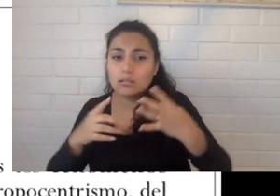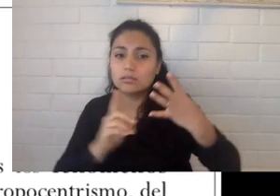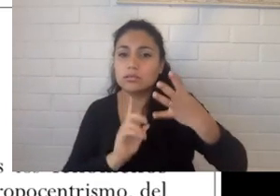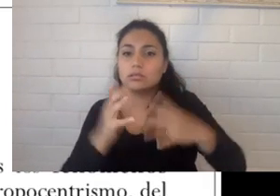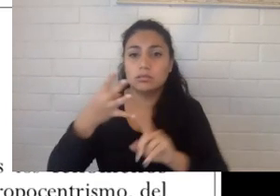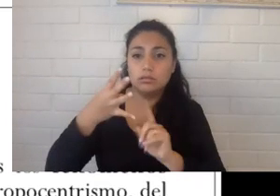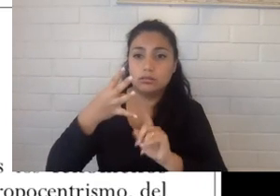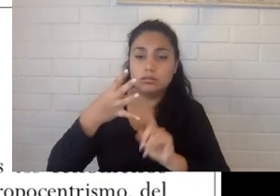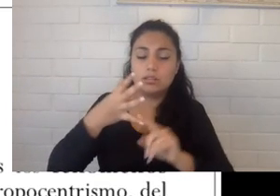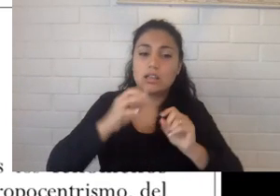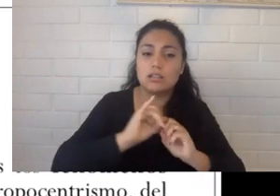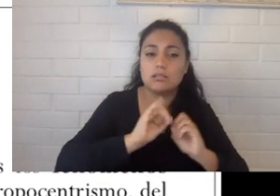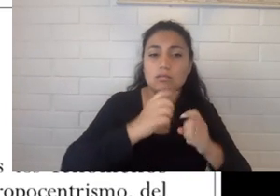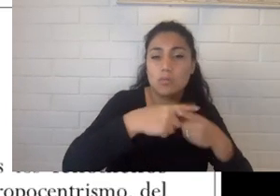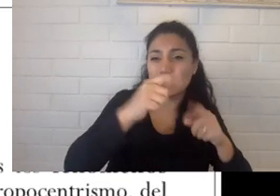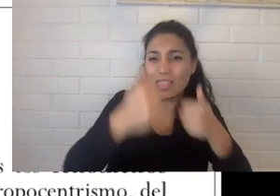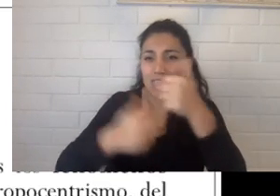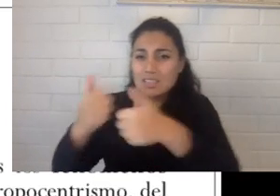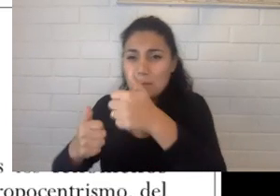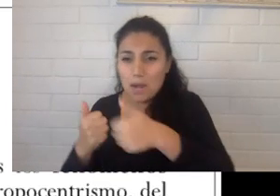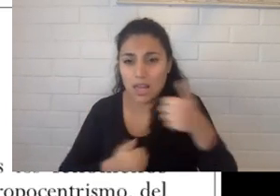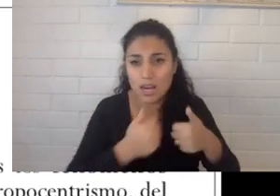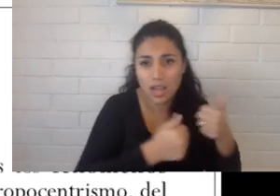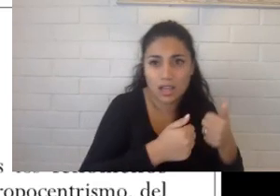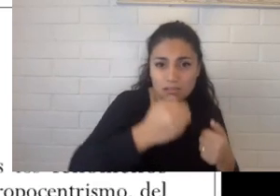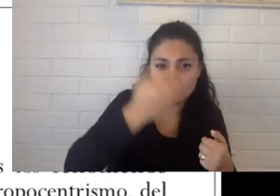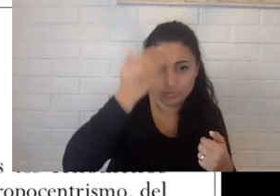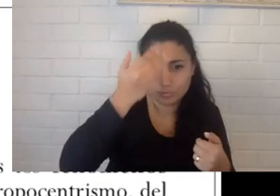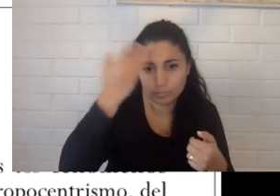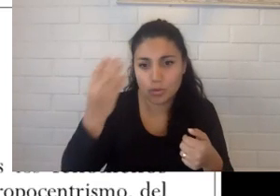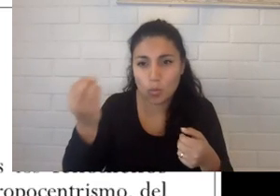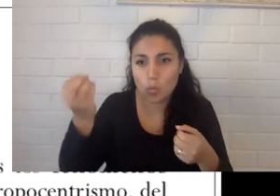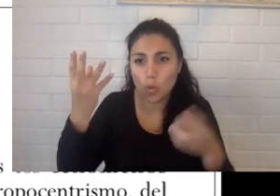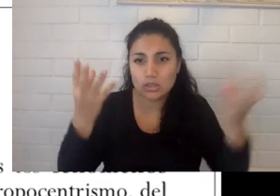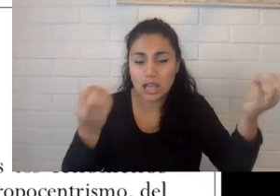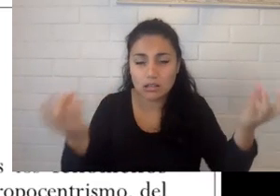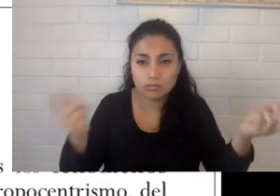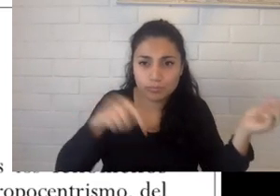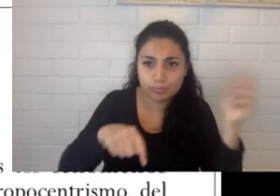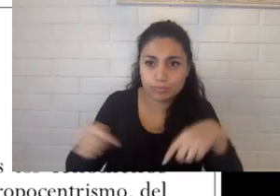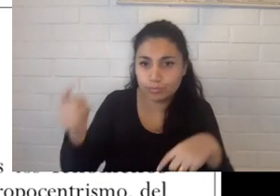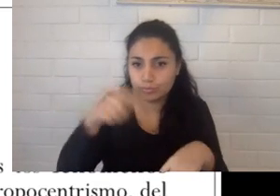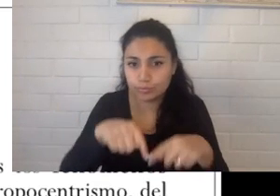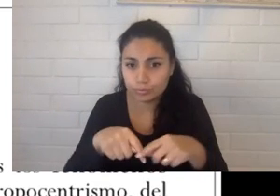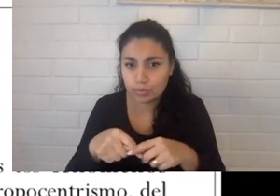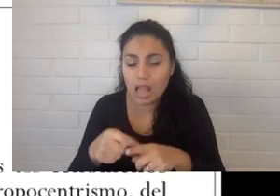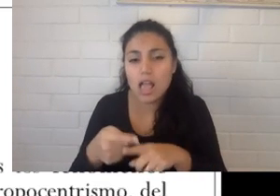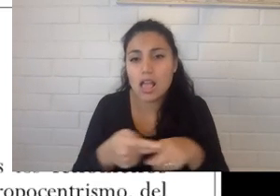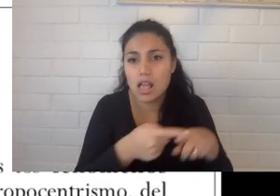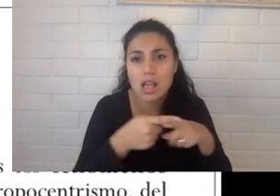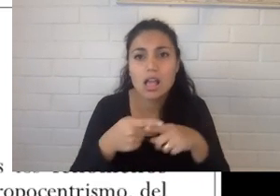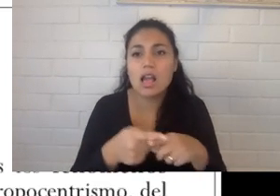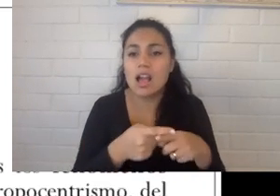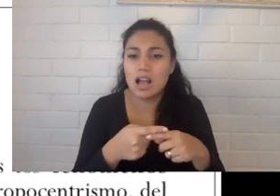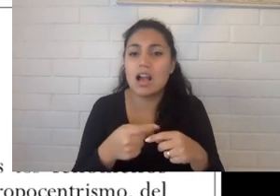multidisciplinar y transdisciplinar, ¿ya? Y lo importante de acá es que podemos ir viendo cómo